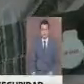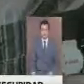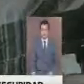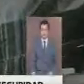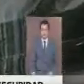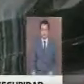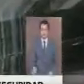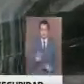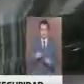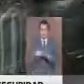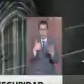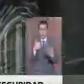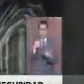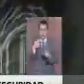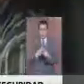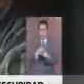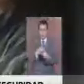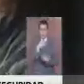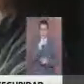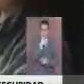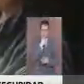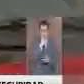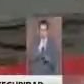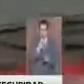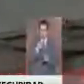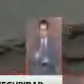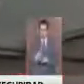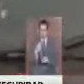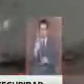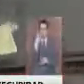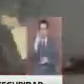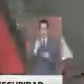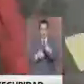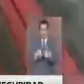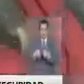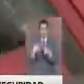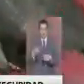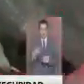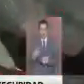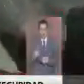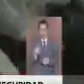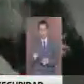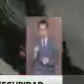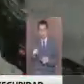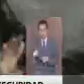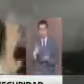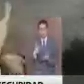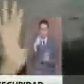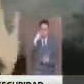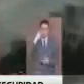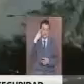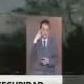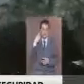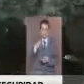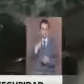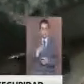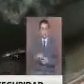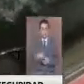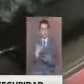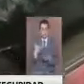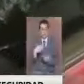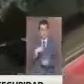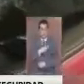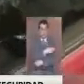Le tomó unos 6 meses decidirse. Pamela ha tenido 4 autos ya y esta vez optó por uno chino. Las razones... Es